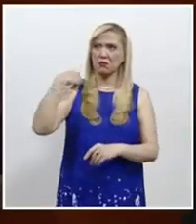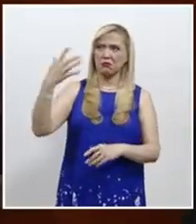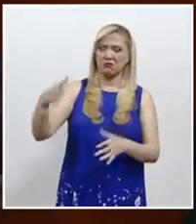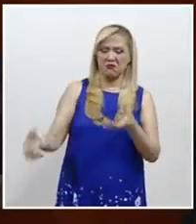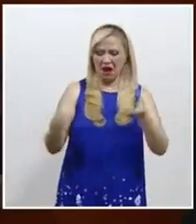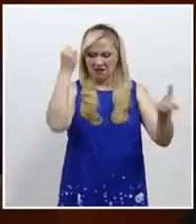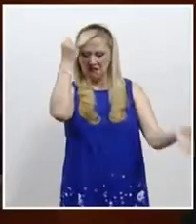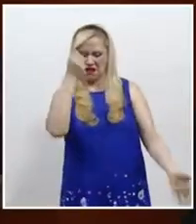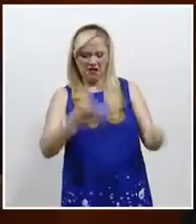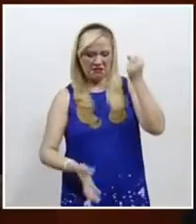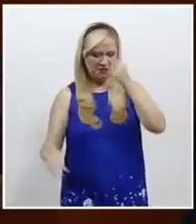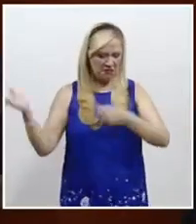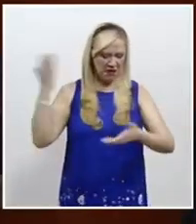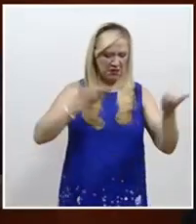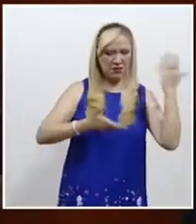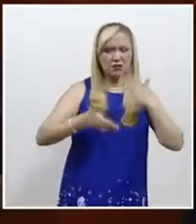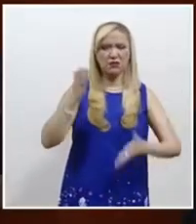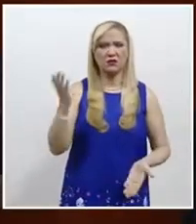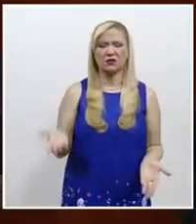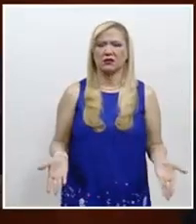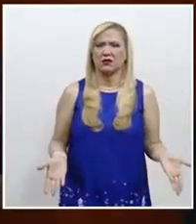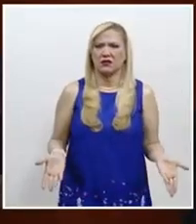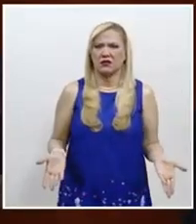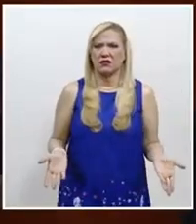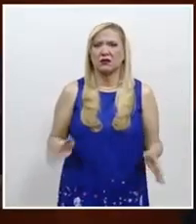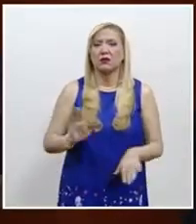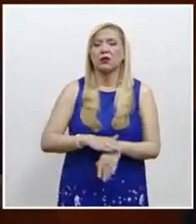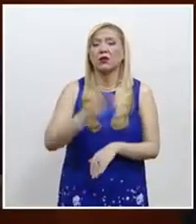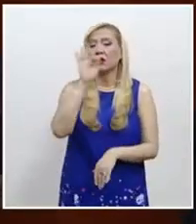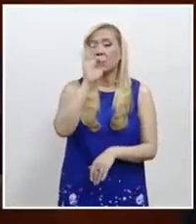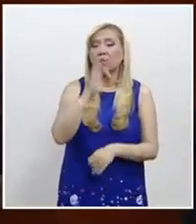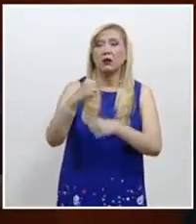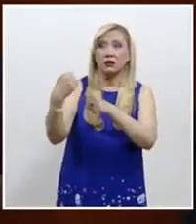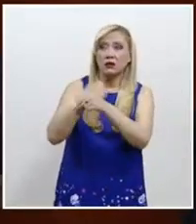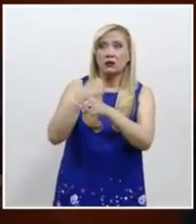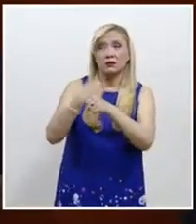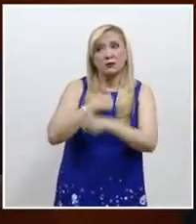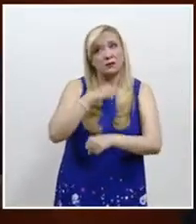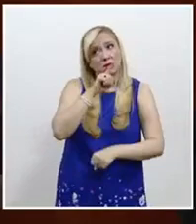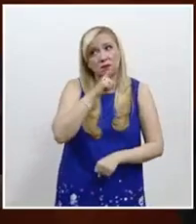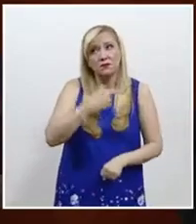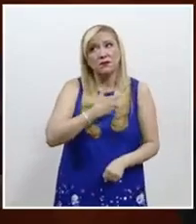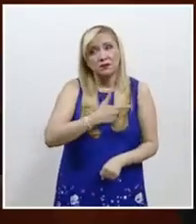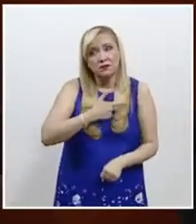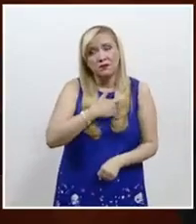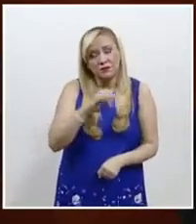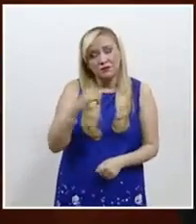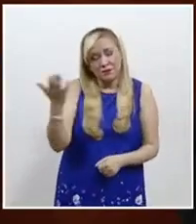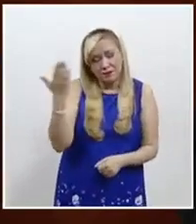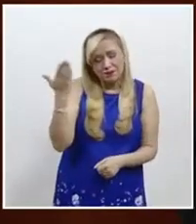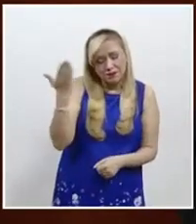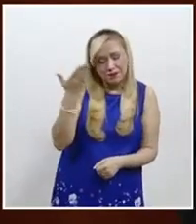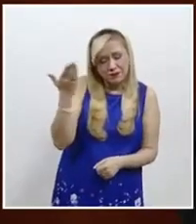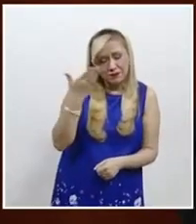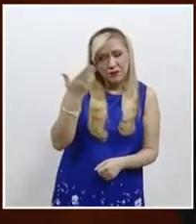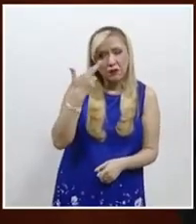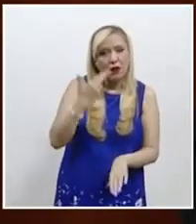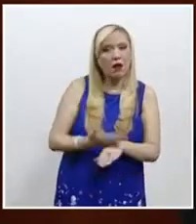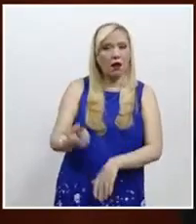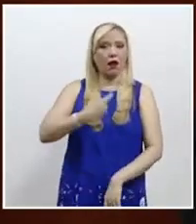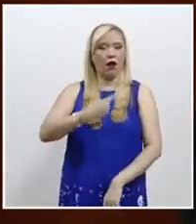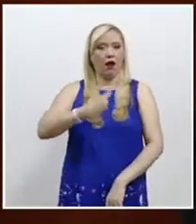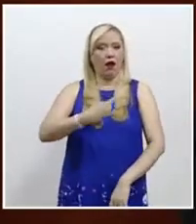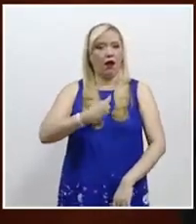nosotras, estando insertas en un ciclo de violencia, nos guste vivir violencia, porque aparte de todo eso nos responsabilizan,